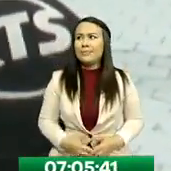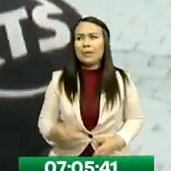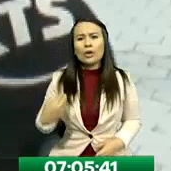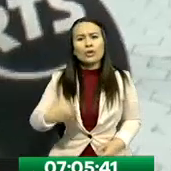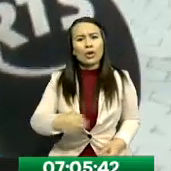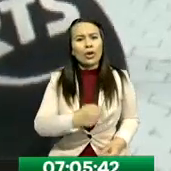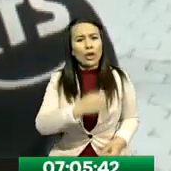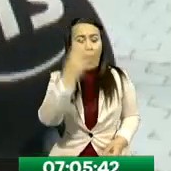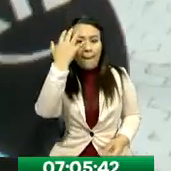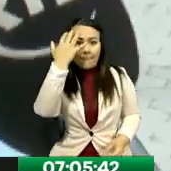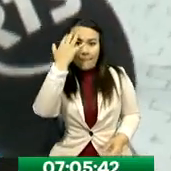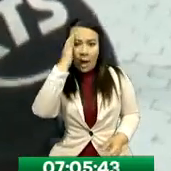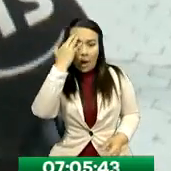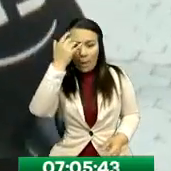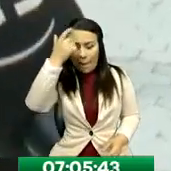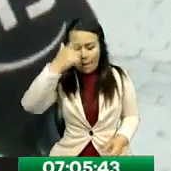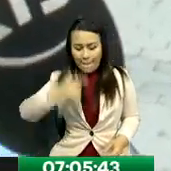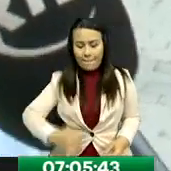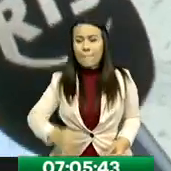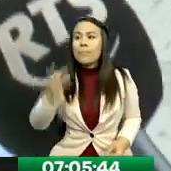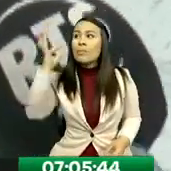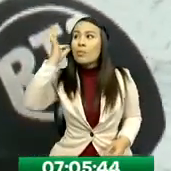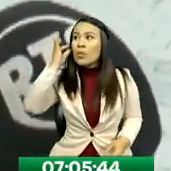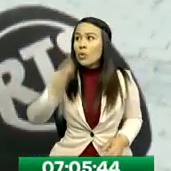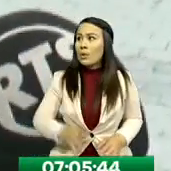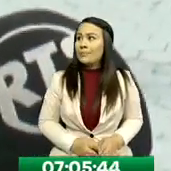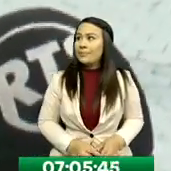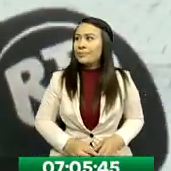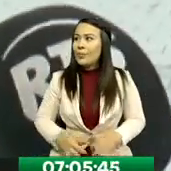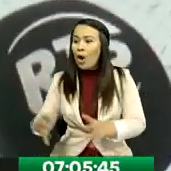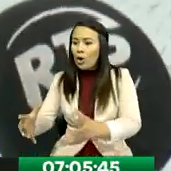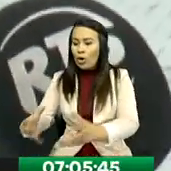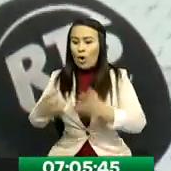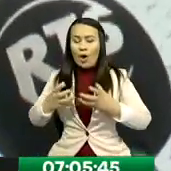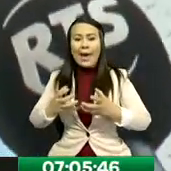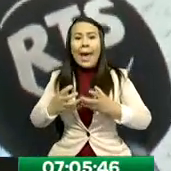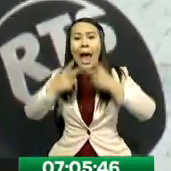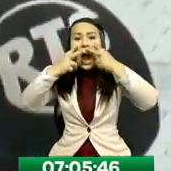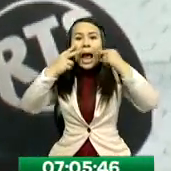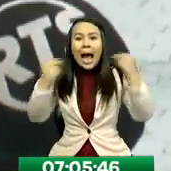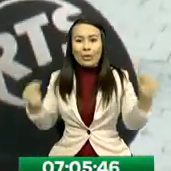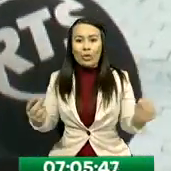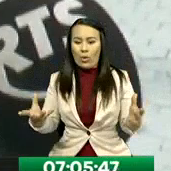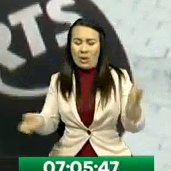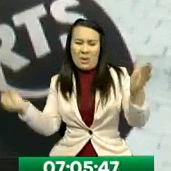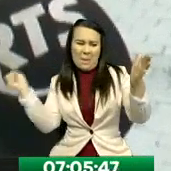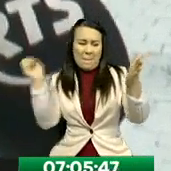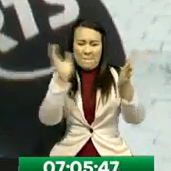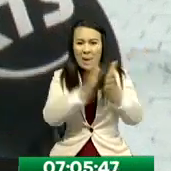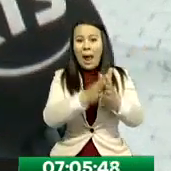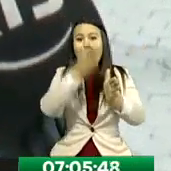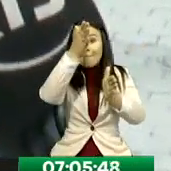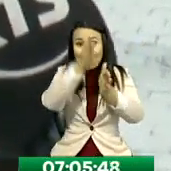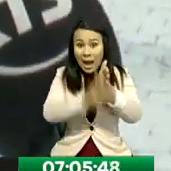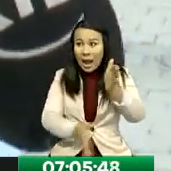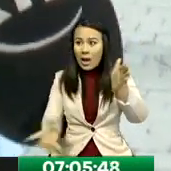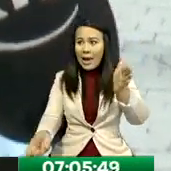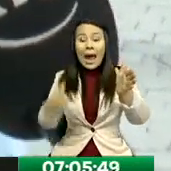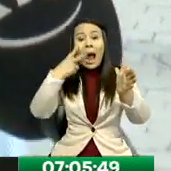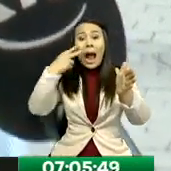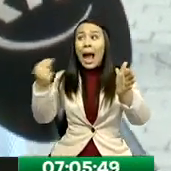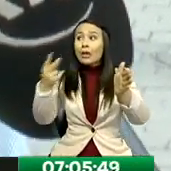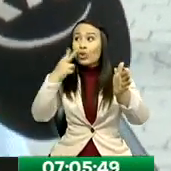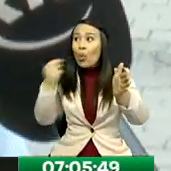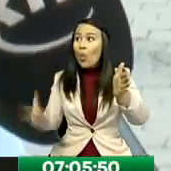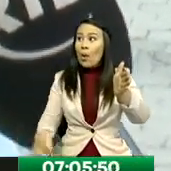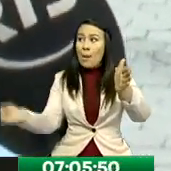preocupación es el hecho donde ella en un momento cogió un gato, lo mató en la pared del croquis del pollo de aquí al frente, y a lo que